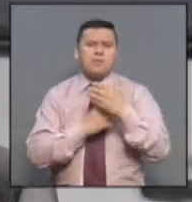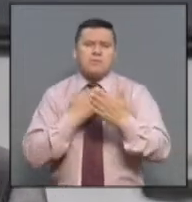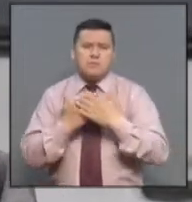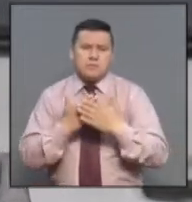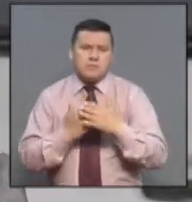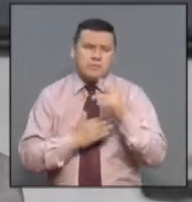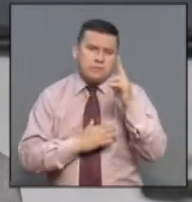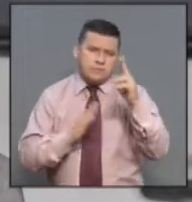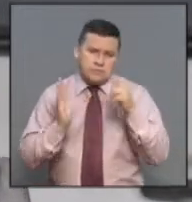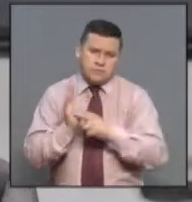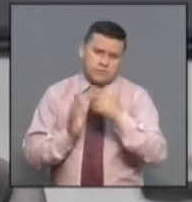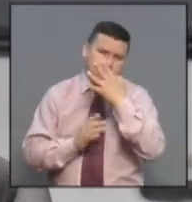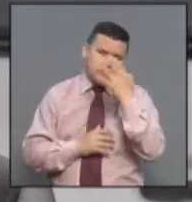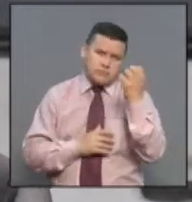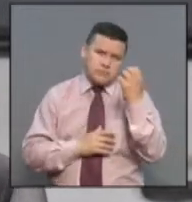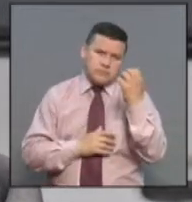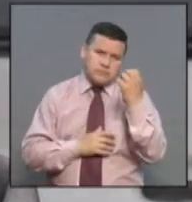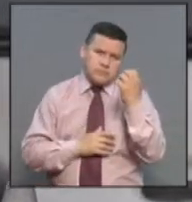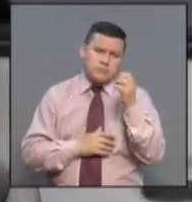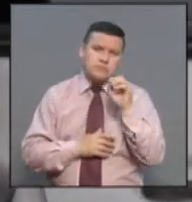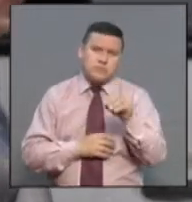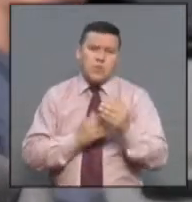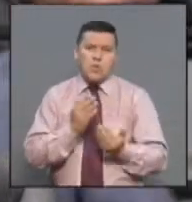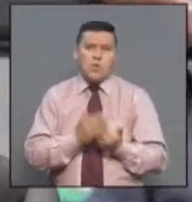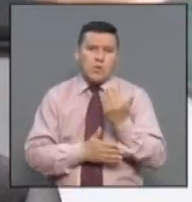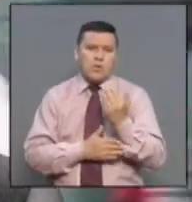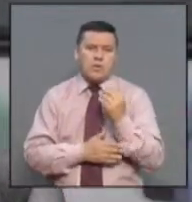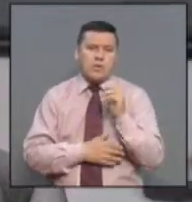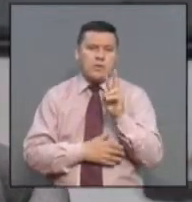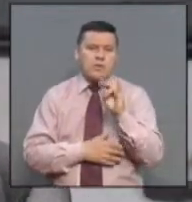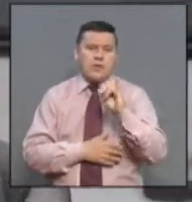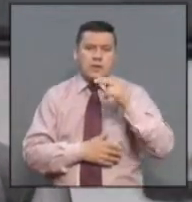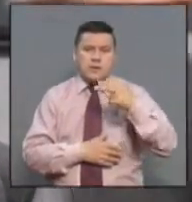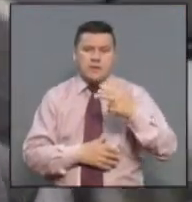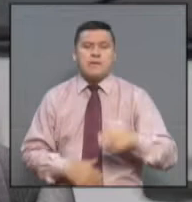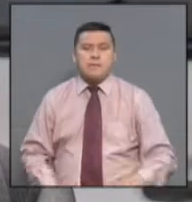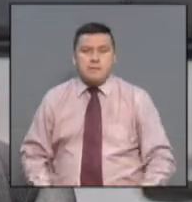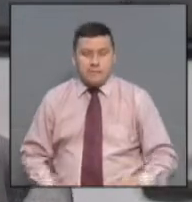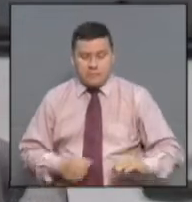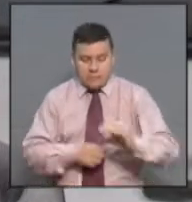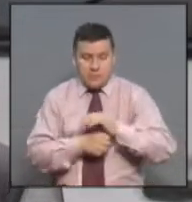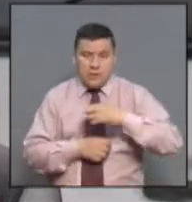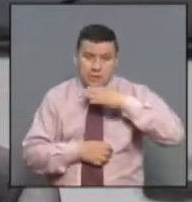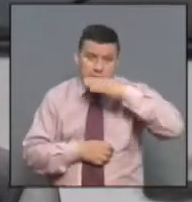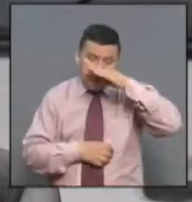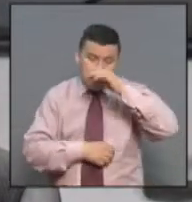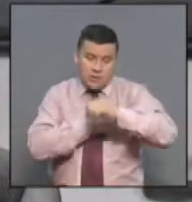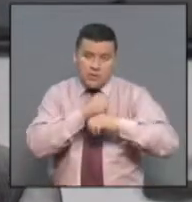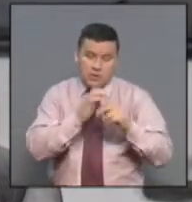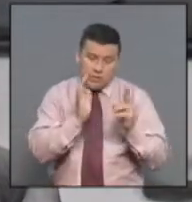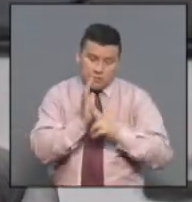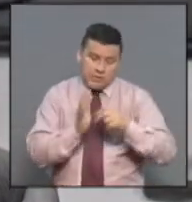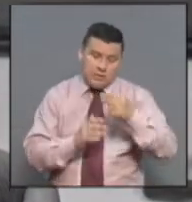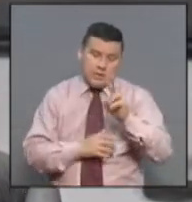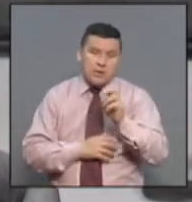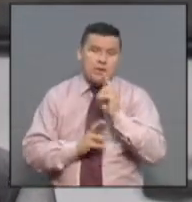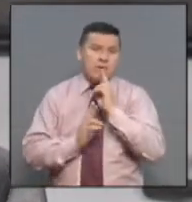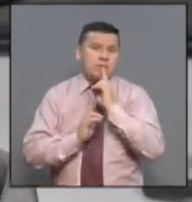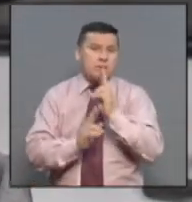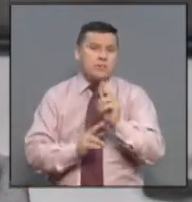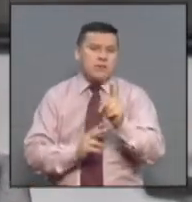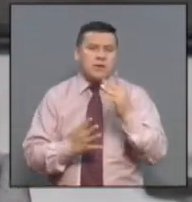reportaron 2.400 casos nuevos de VIH. Y en la ciudad de Medellín, en el 2017, ya había